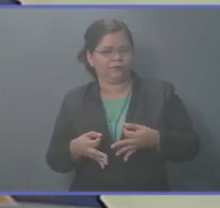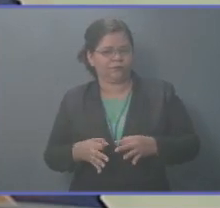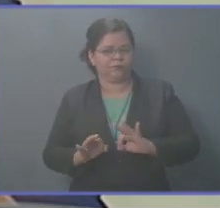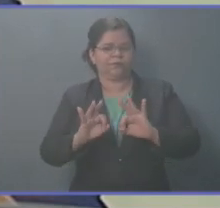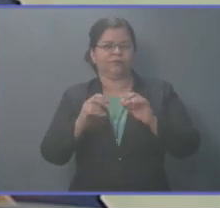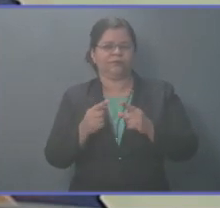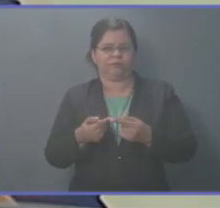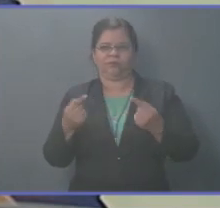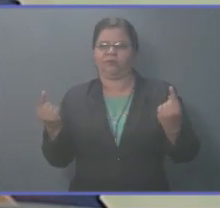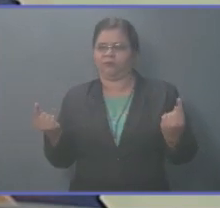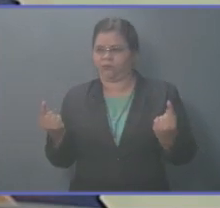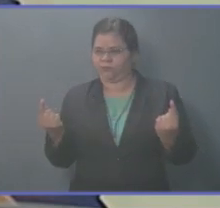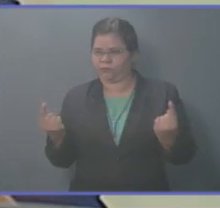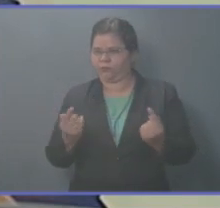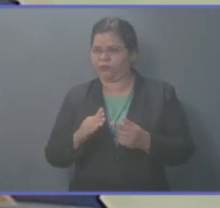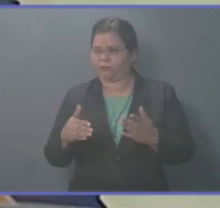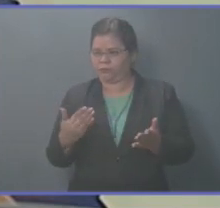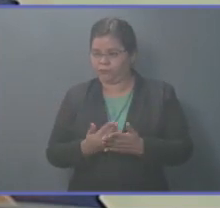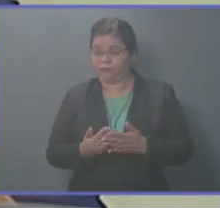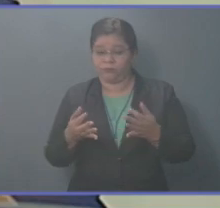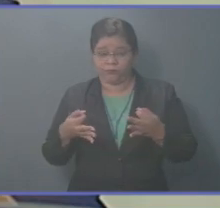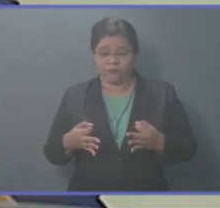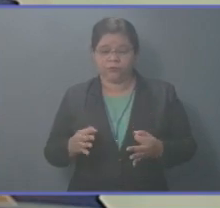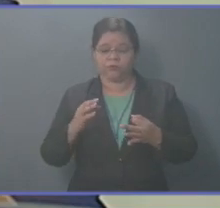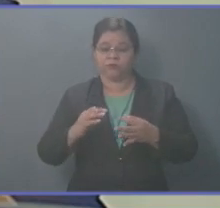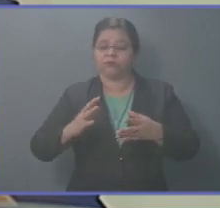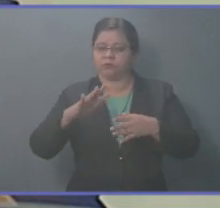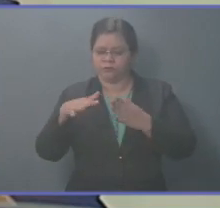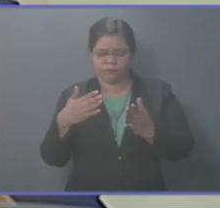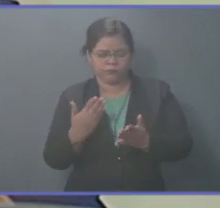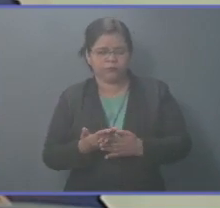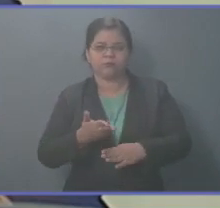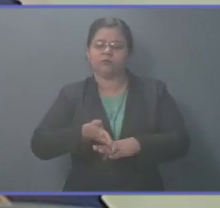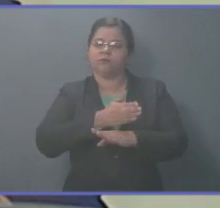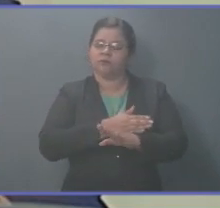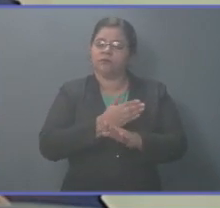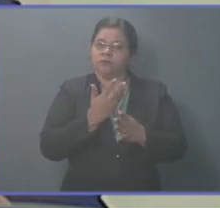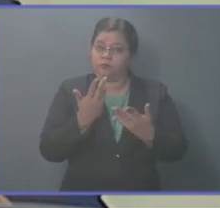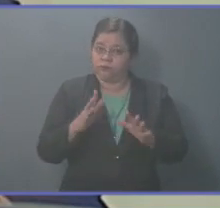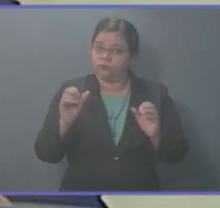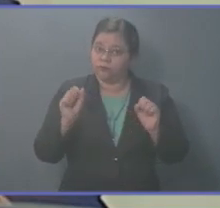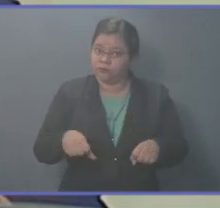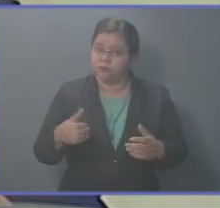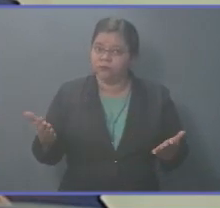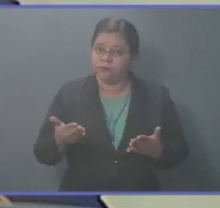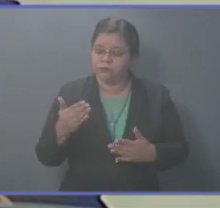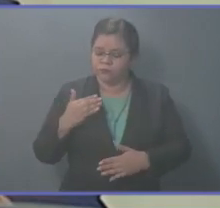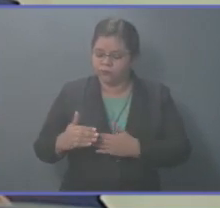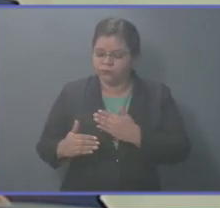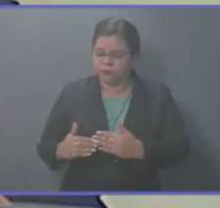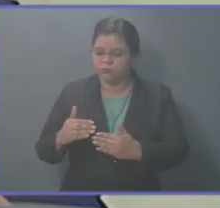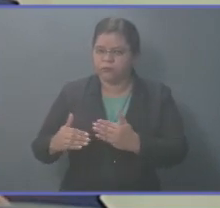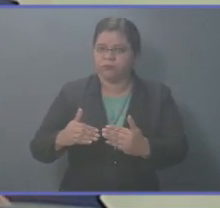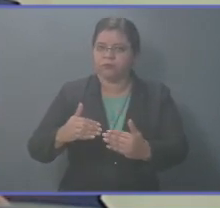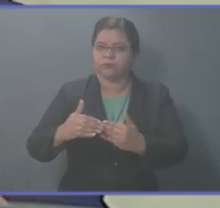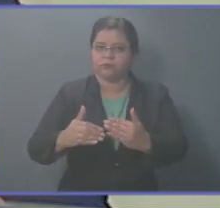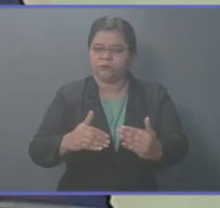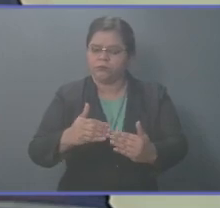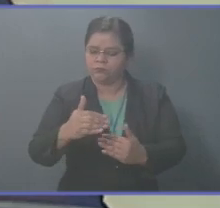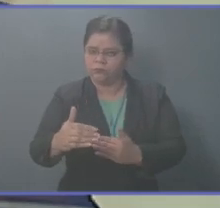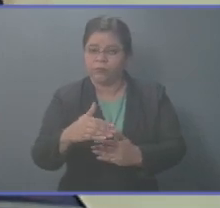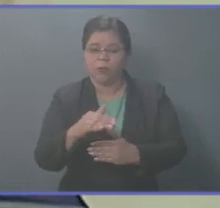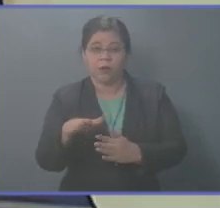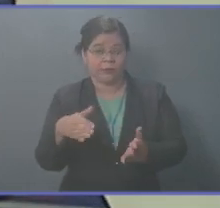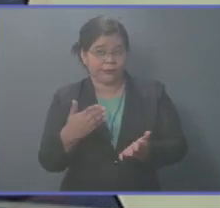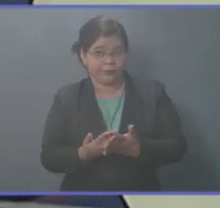que se agrupen en una sola resolución los autos que tendrían que emitirse sucesivamente en la tramitación de esta